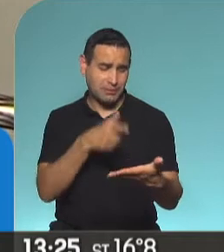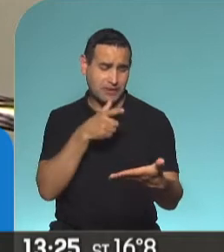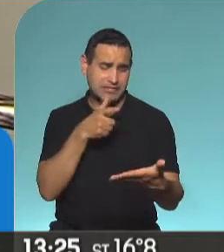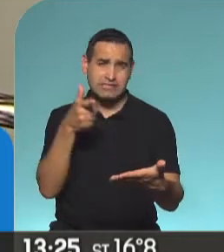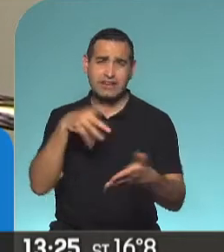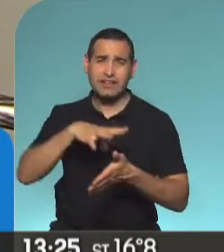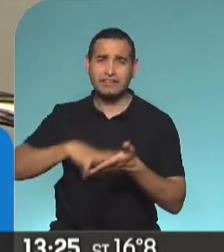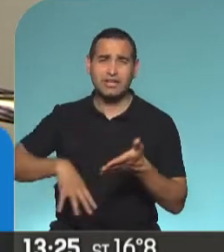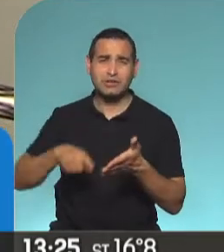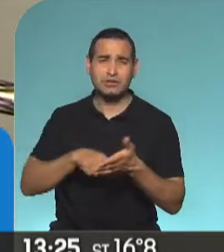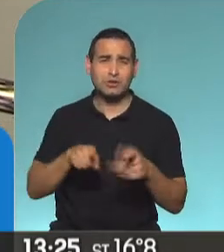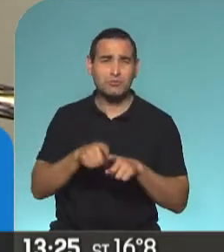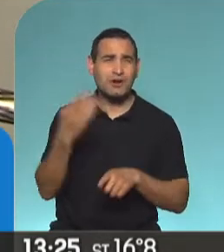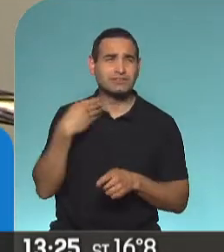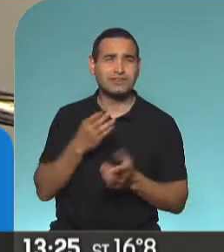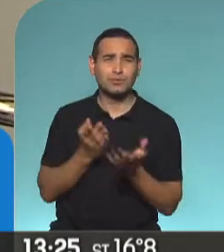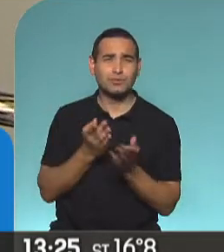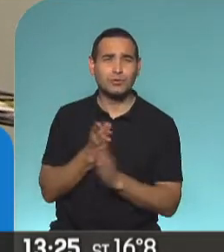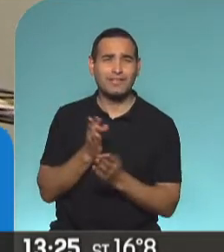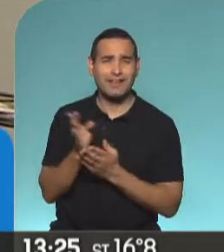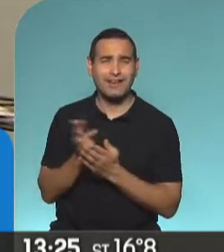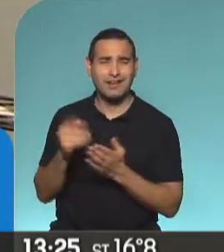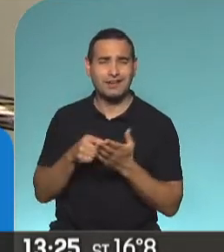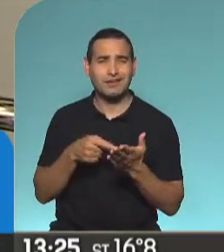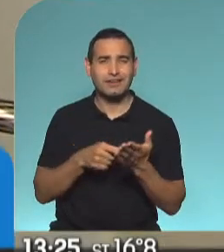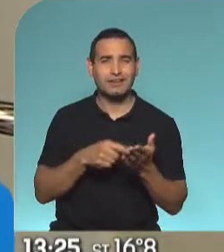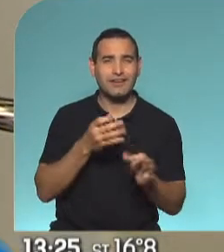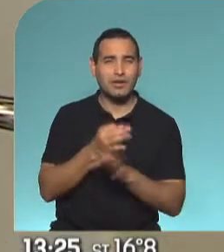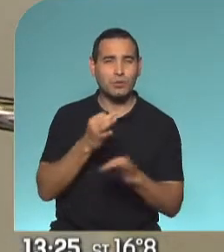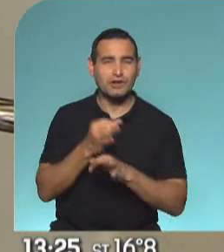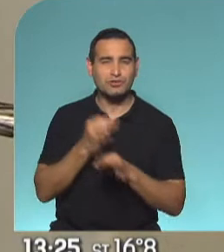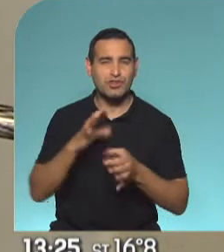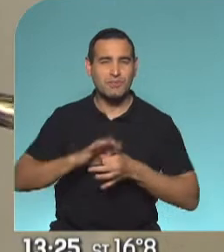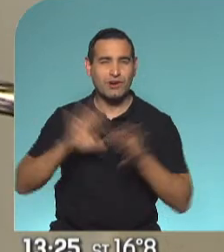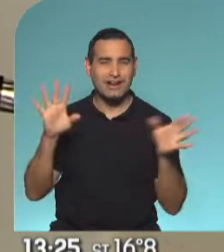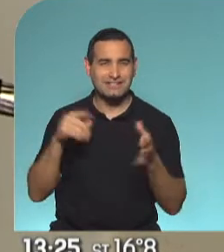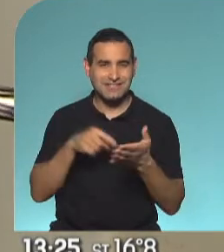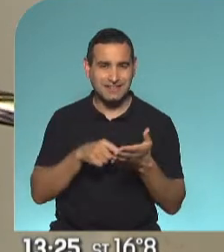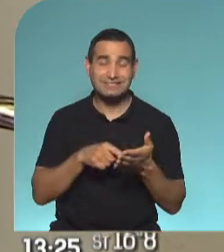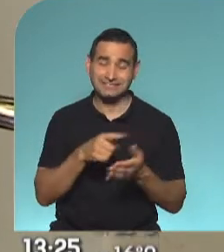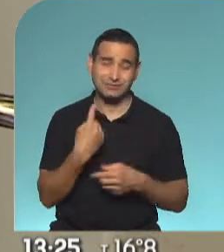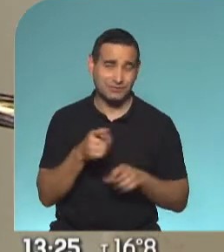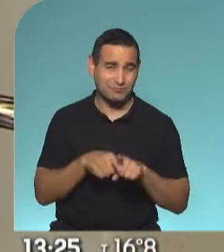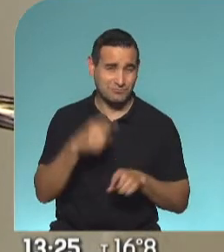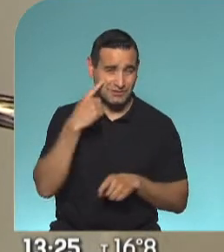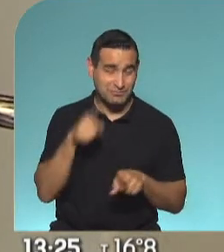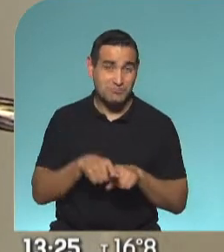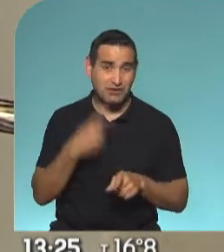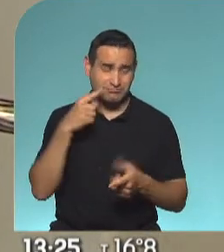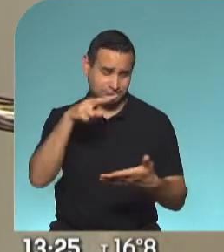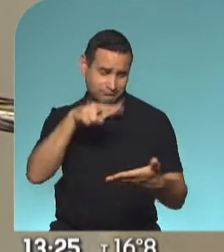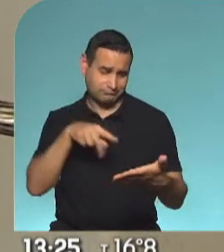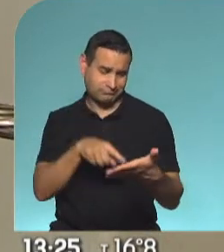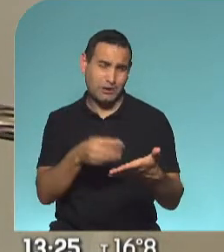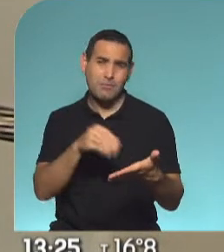textos de una materia que yo hice hace muchos años que se llamaba Educación Democrática. Varios de nosotros. Bueno, que además tenía